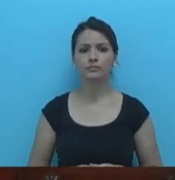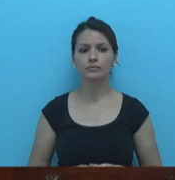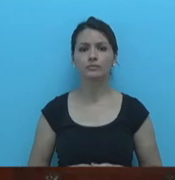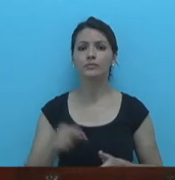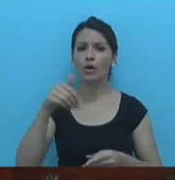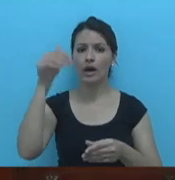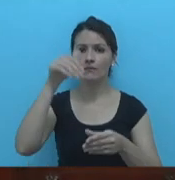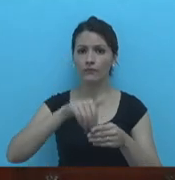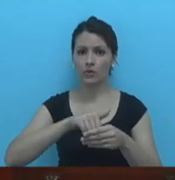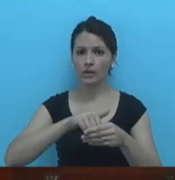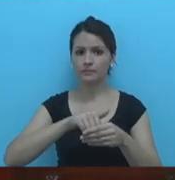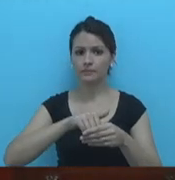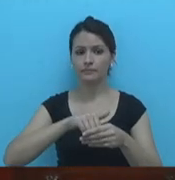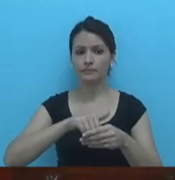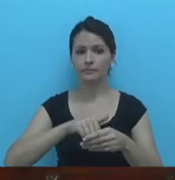Entonces tenemos que votar con...